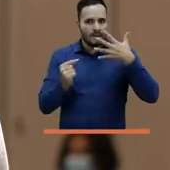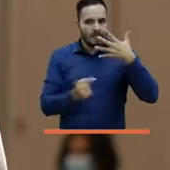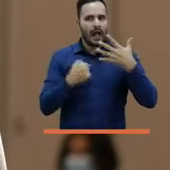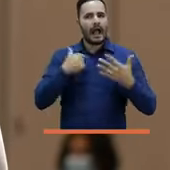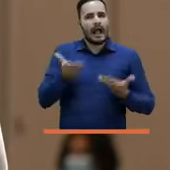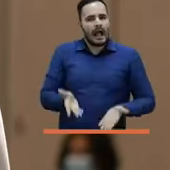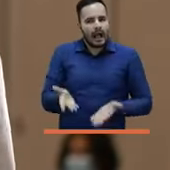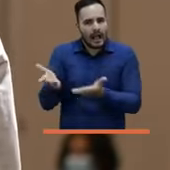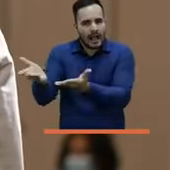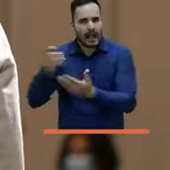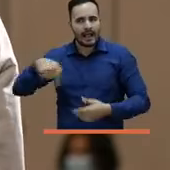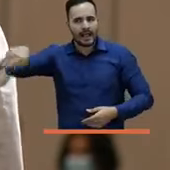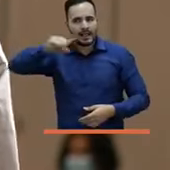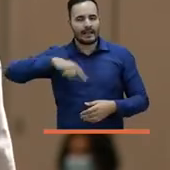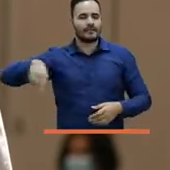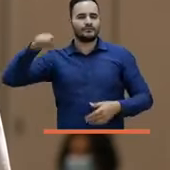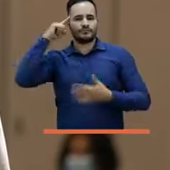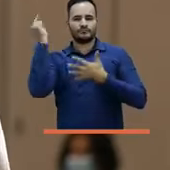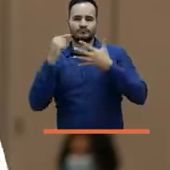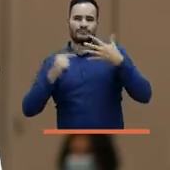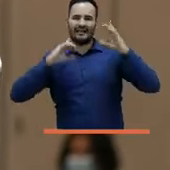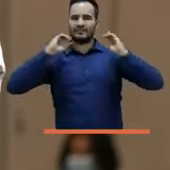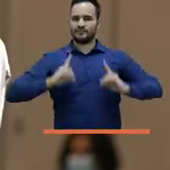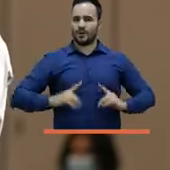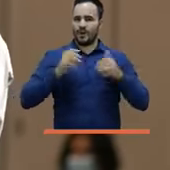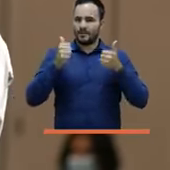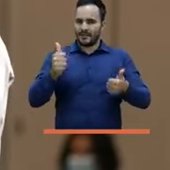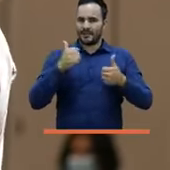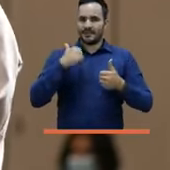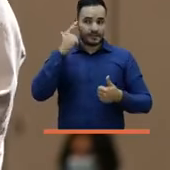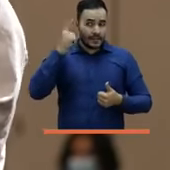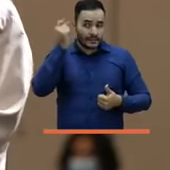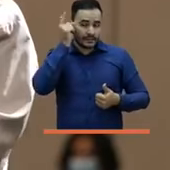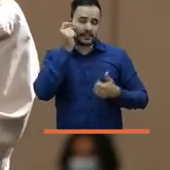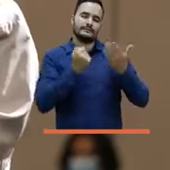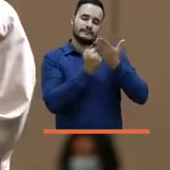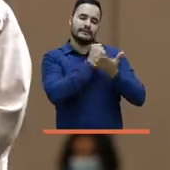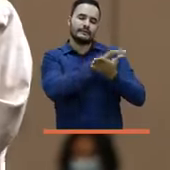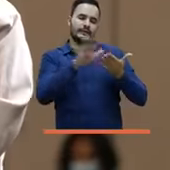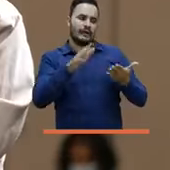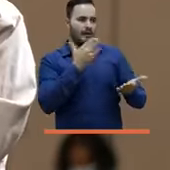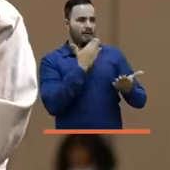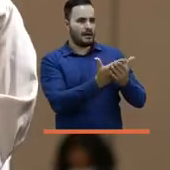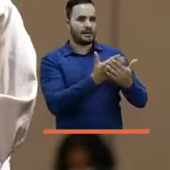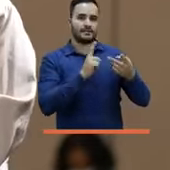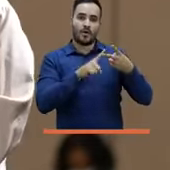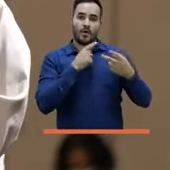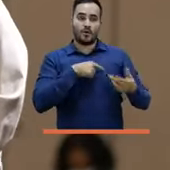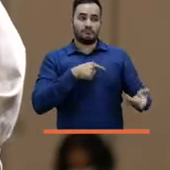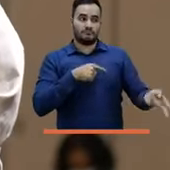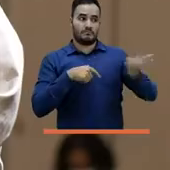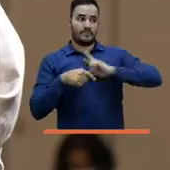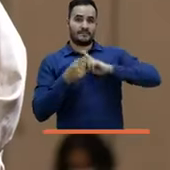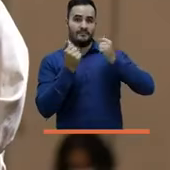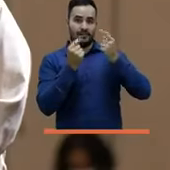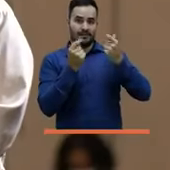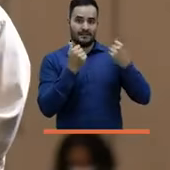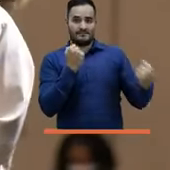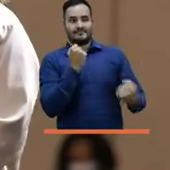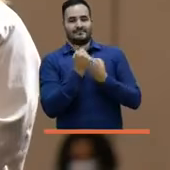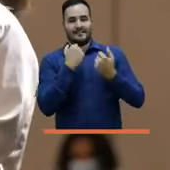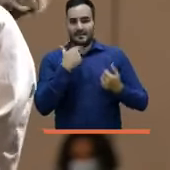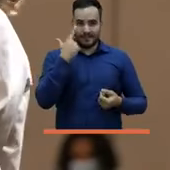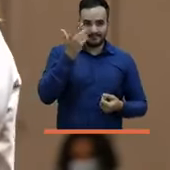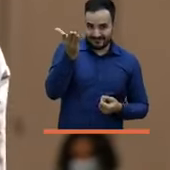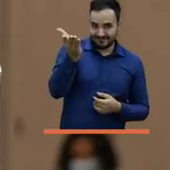decisiones con relación a lo que pasa en la cooperativa además de tener el crédito educativo además de tener la beca patricia terminante este